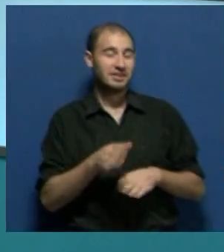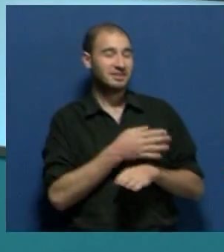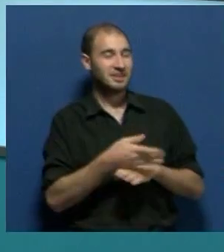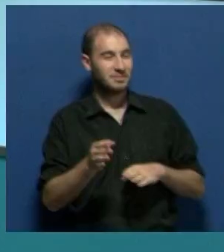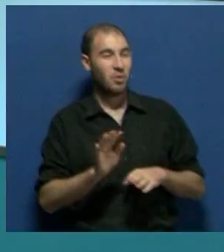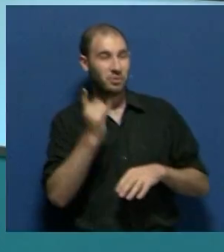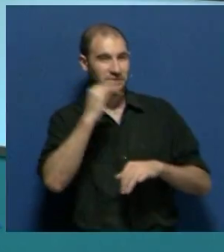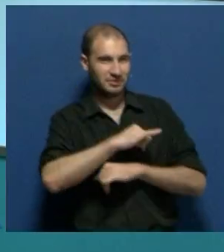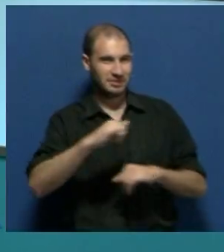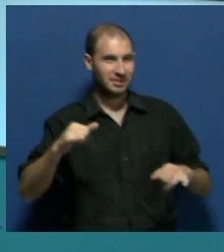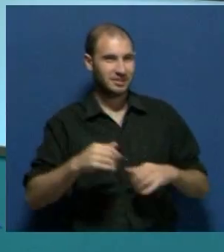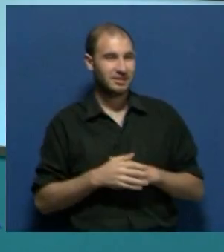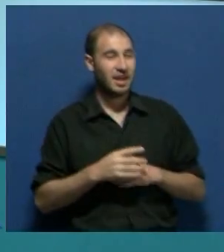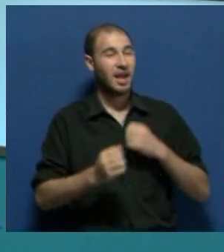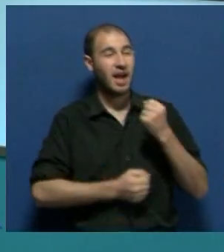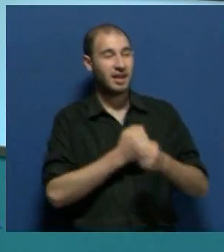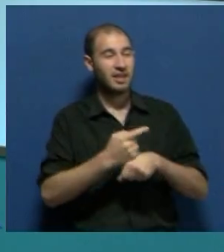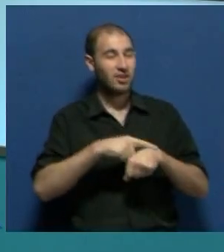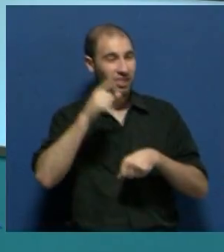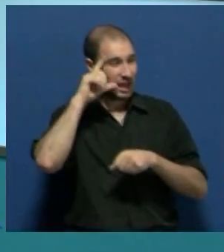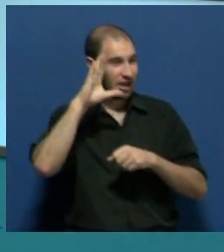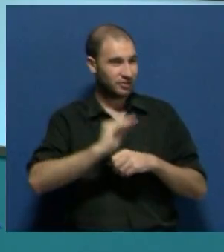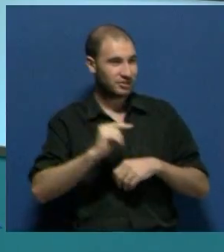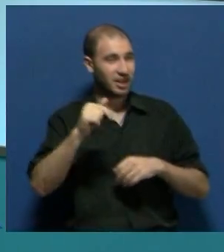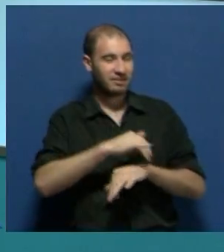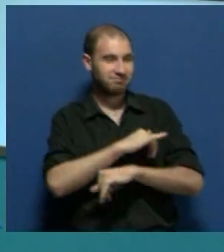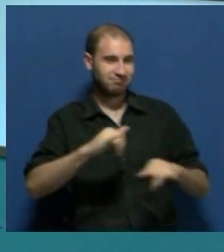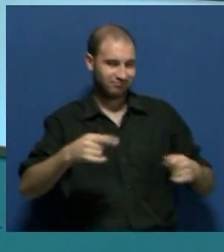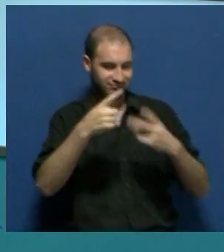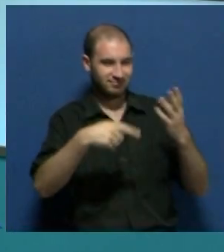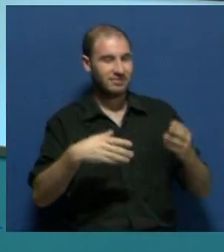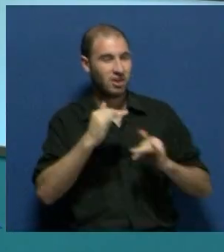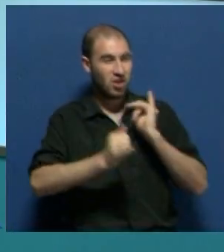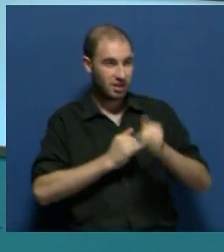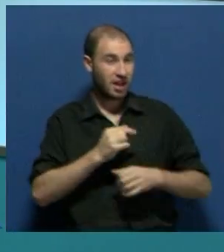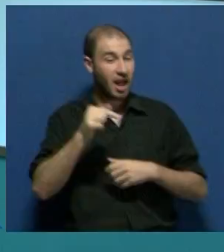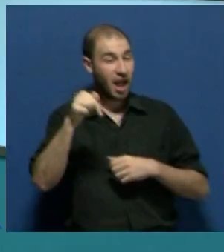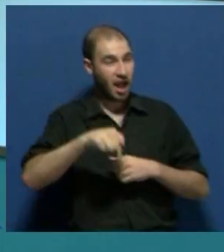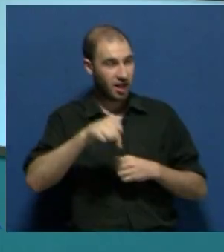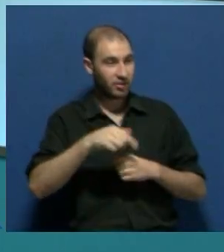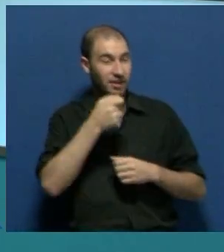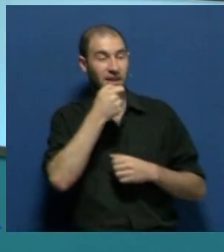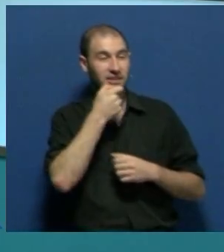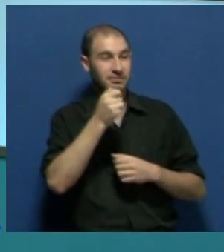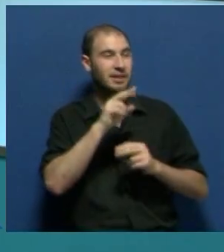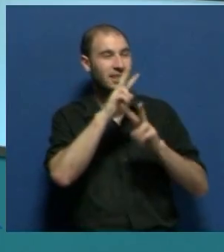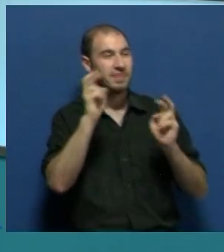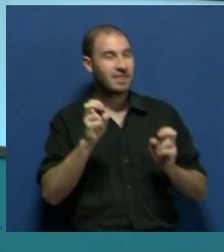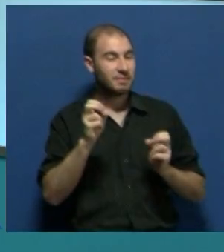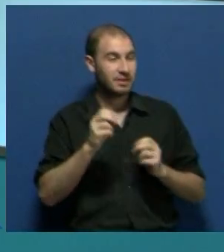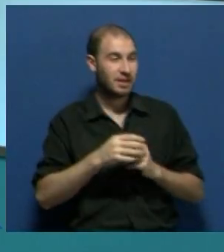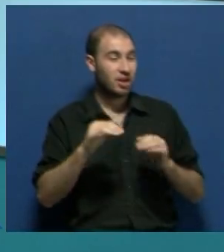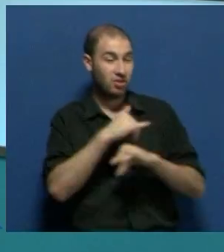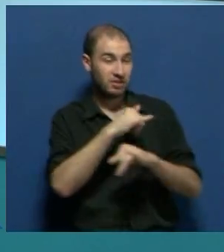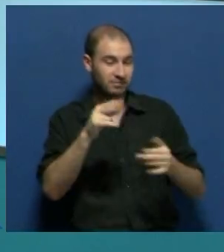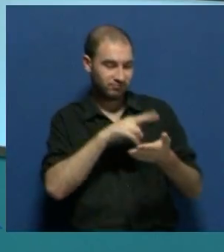Continuamos en Unidiversidad Noticias. Hasta la hora 10 vamos a compartir mucha información con ustedes. Y ahora vamos a tener una entrevista sobre una de las